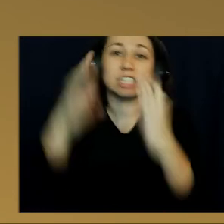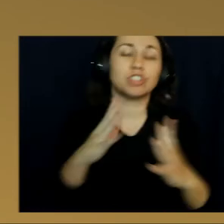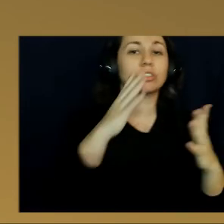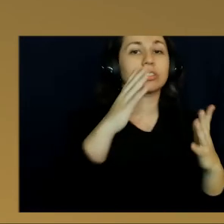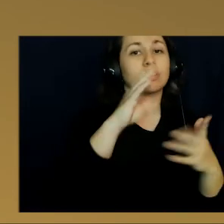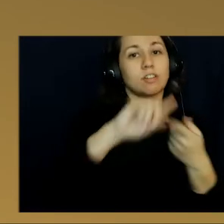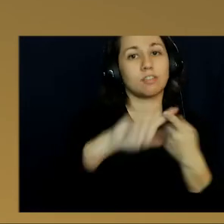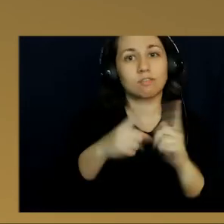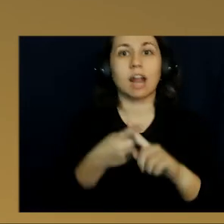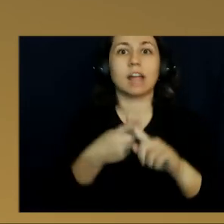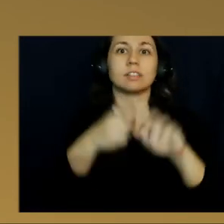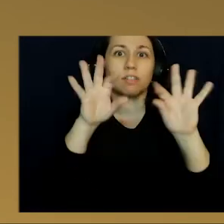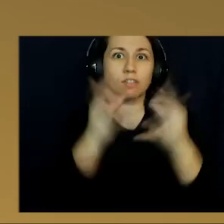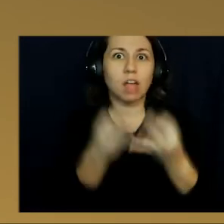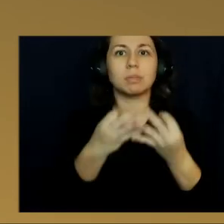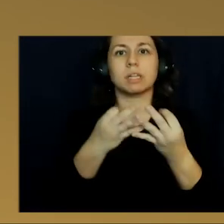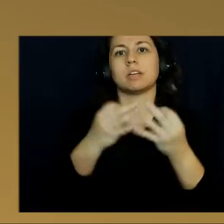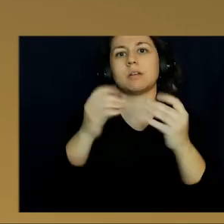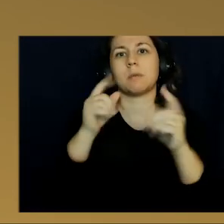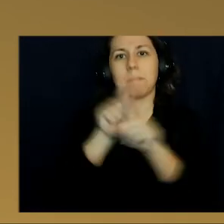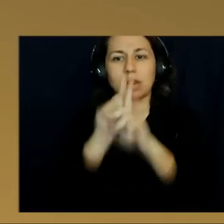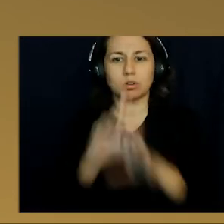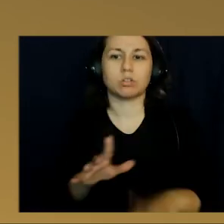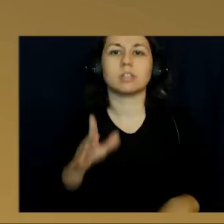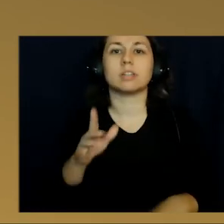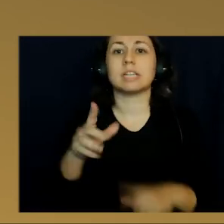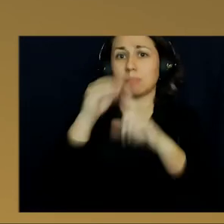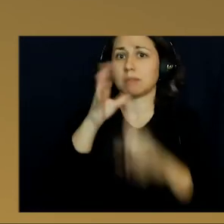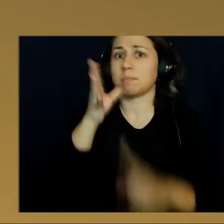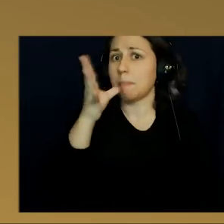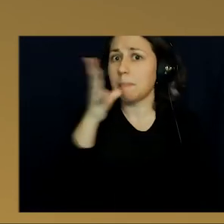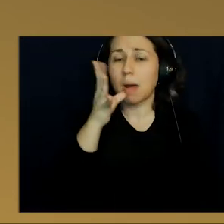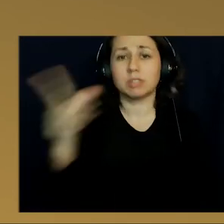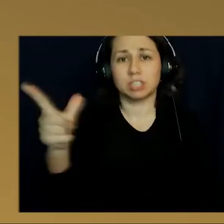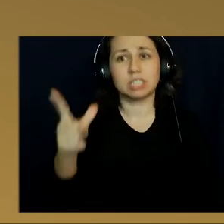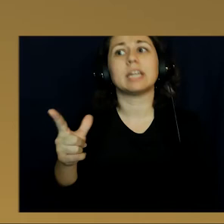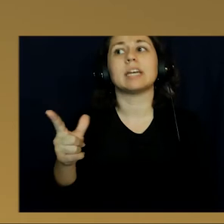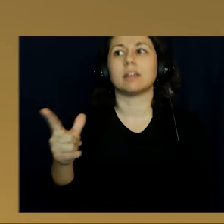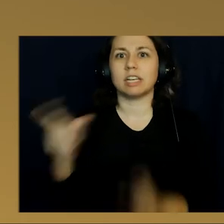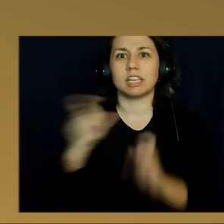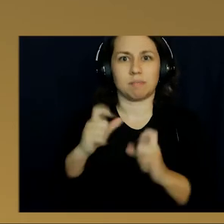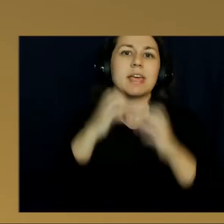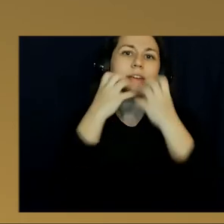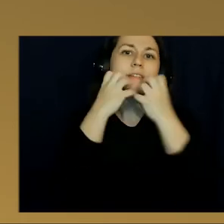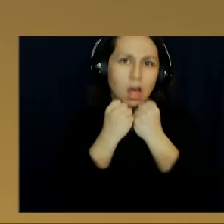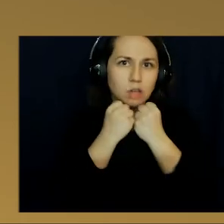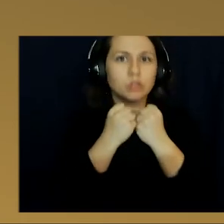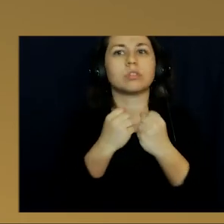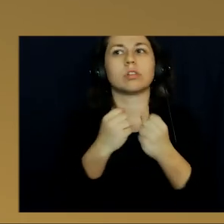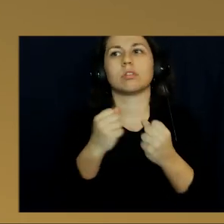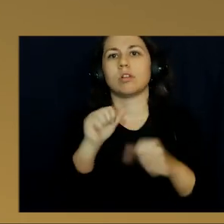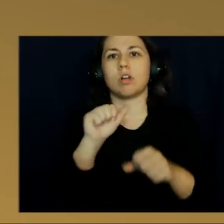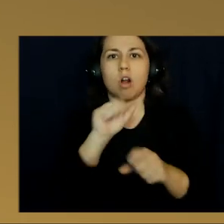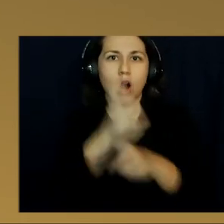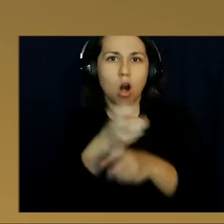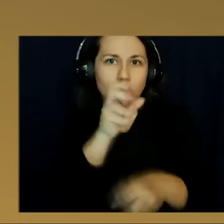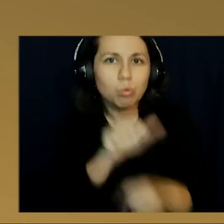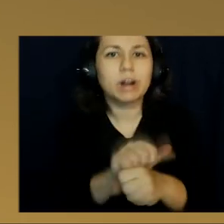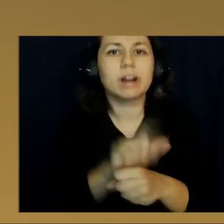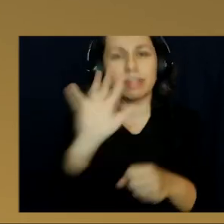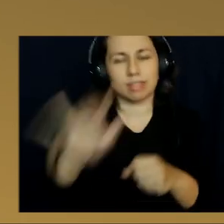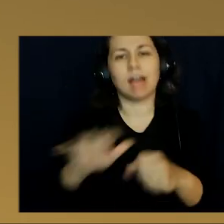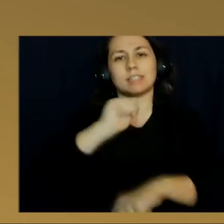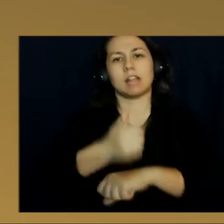Quiero agradecer a mis maestros, mentores, consejera y familia, en particular mi mamá, que me inculcó los valores de perseverancia y dedicación que